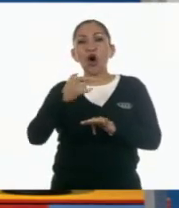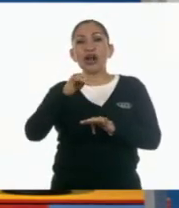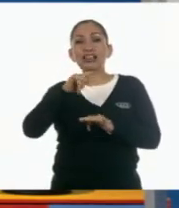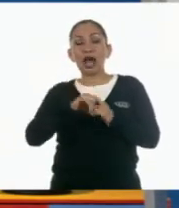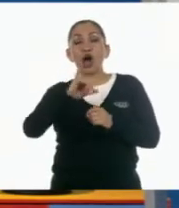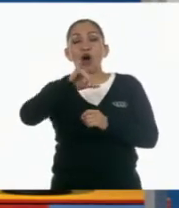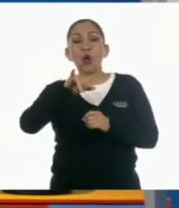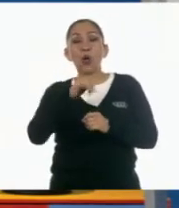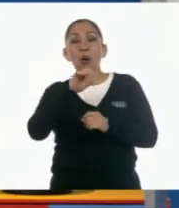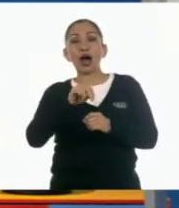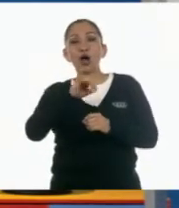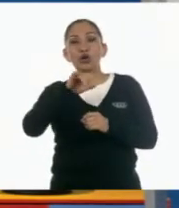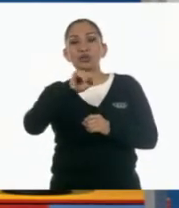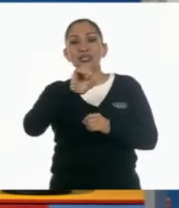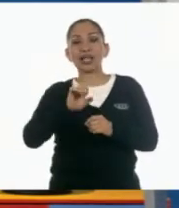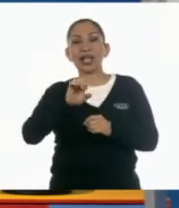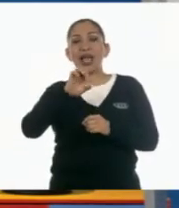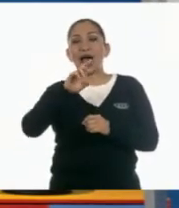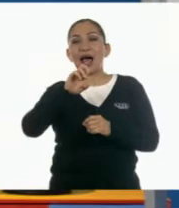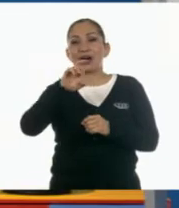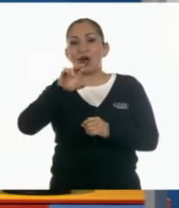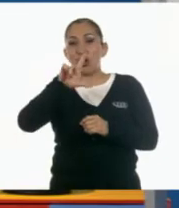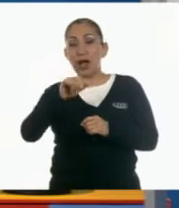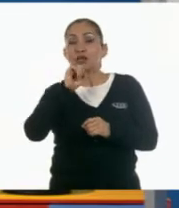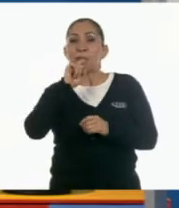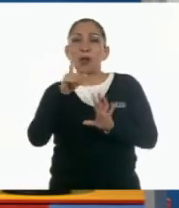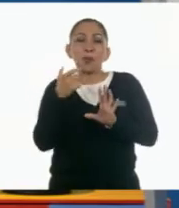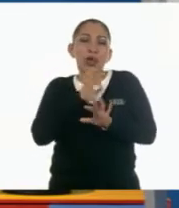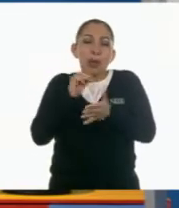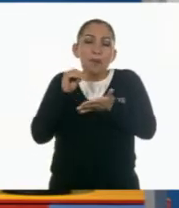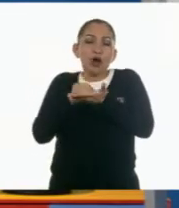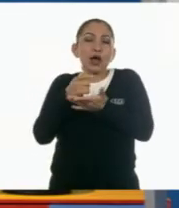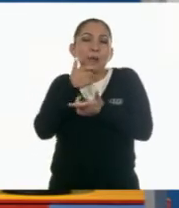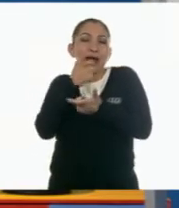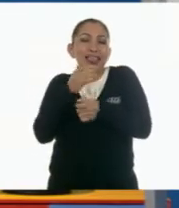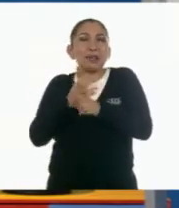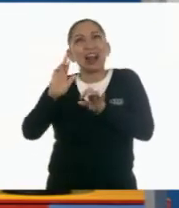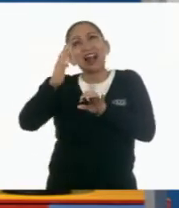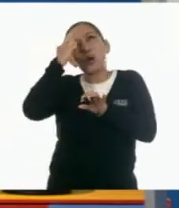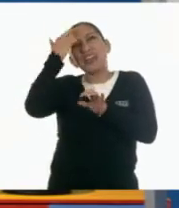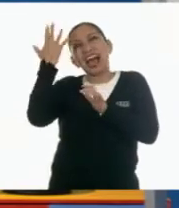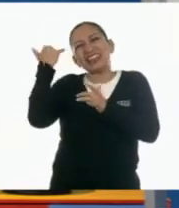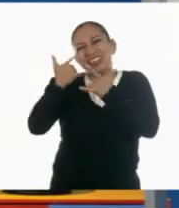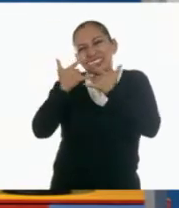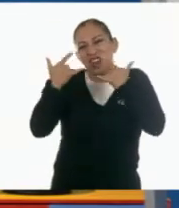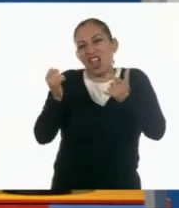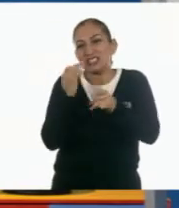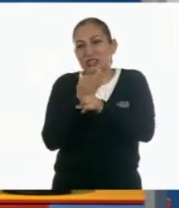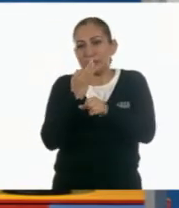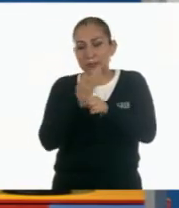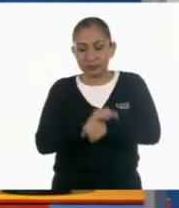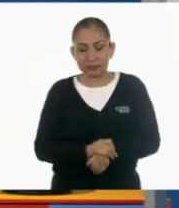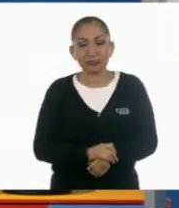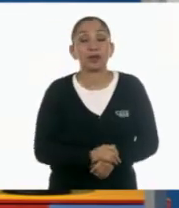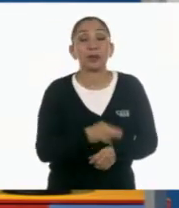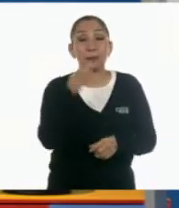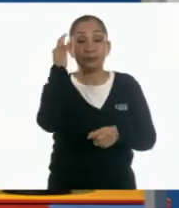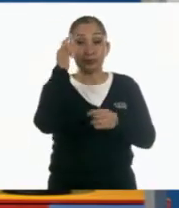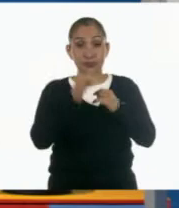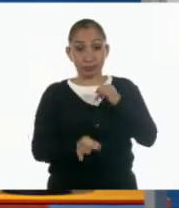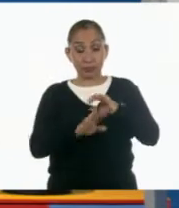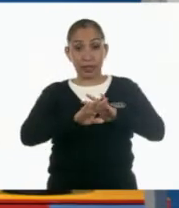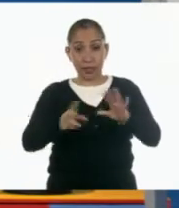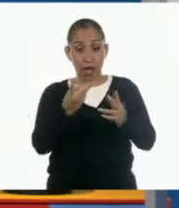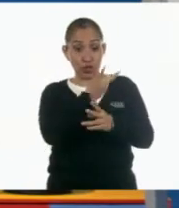Juan José Arreola, y podemos también hasta un poco de humor poner para recordar las anécdotas. Finalmente,